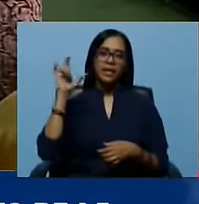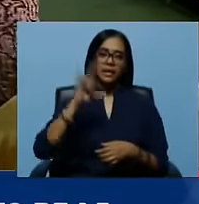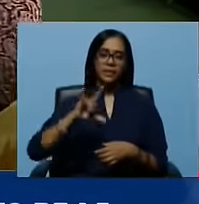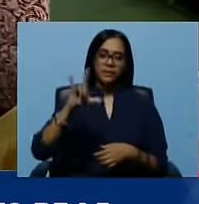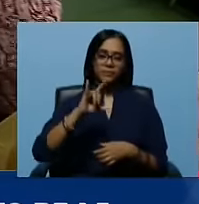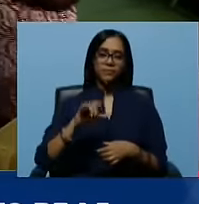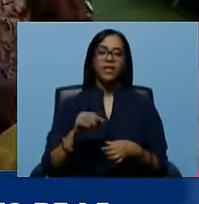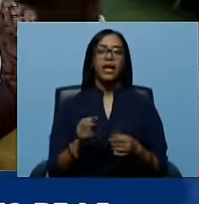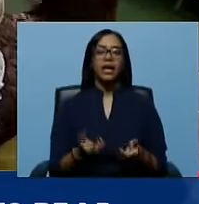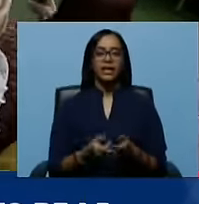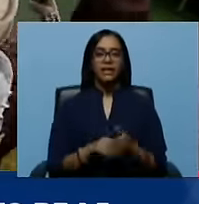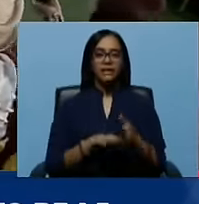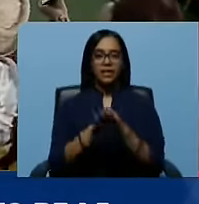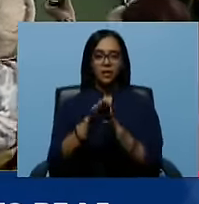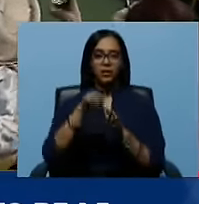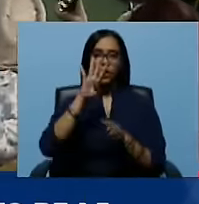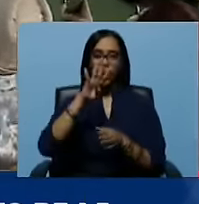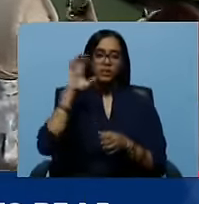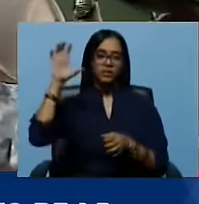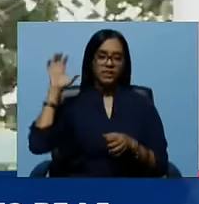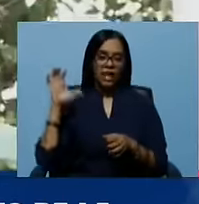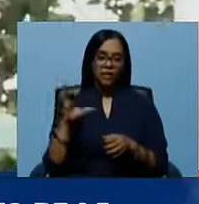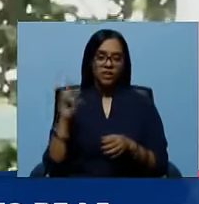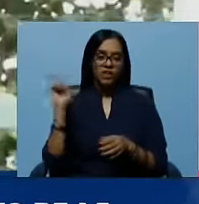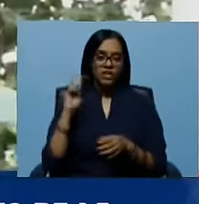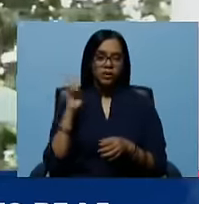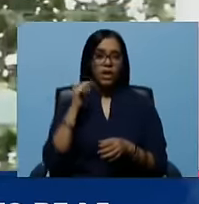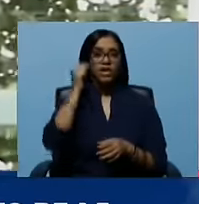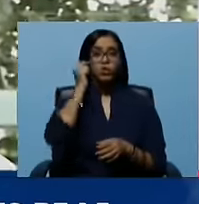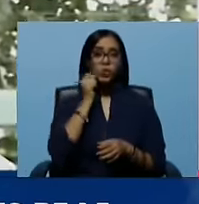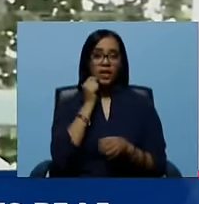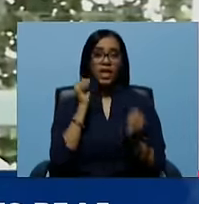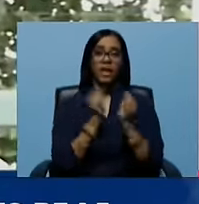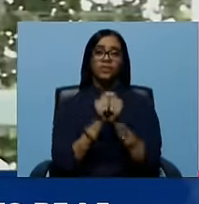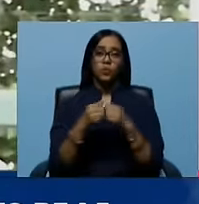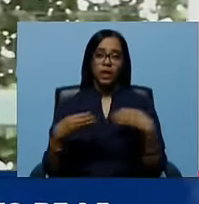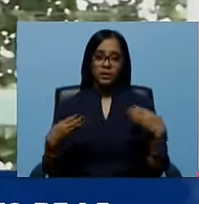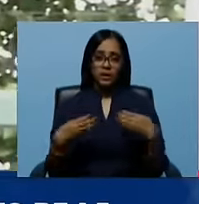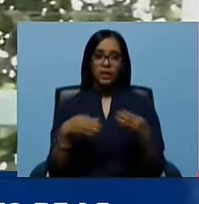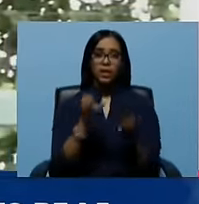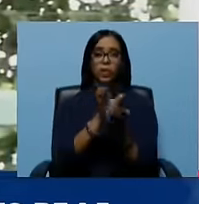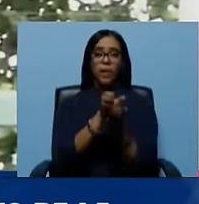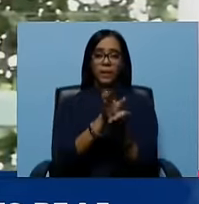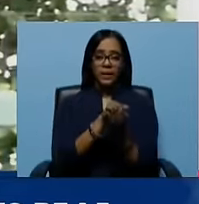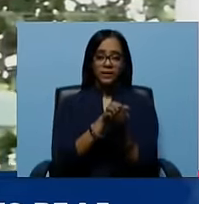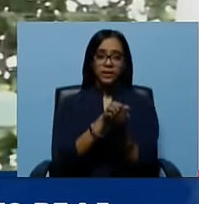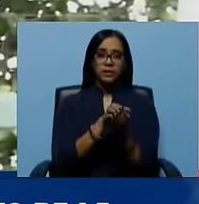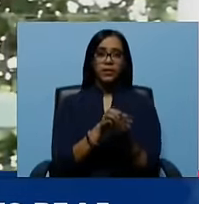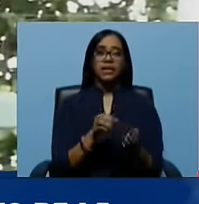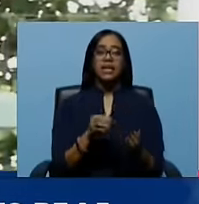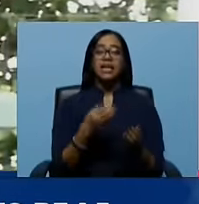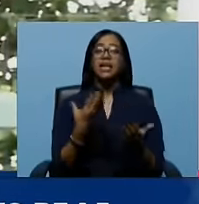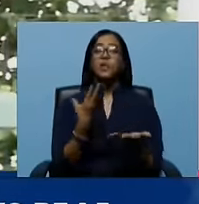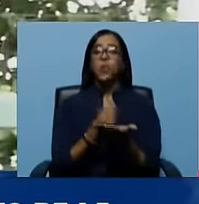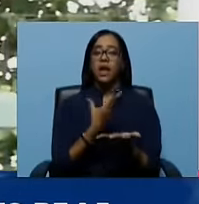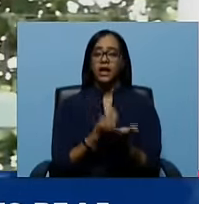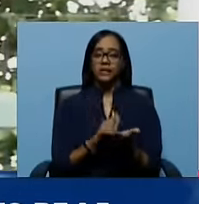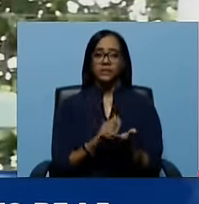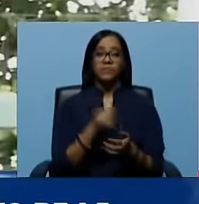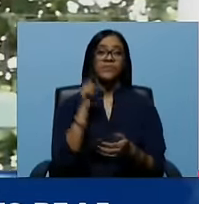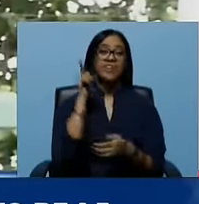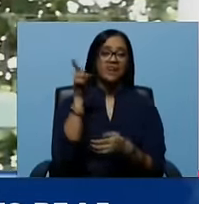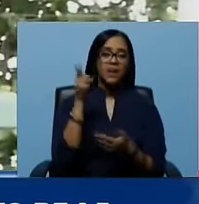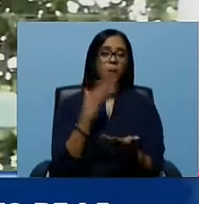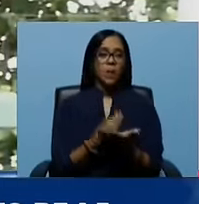desarrollo, en 4 estados de la República: Sucre, Anzoátegui, Nueva Esparta y Monagas. Y allí en